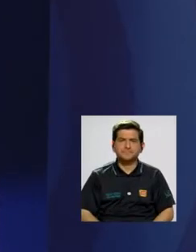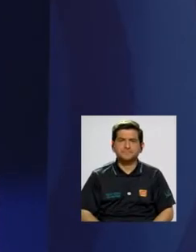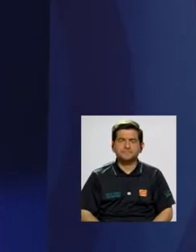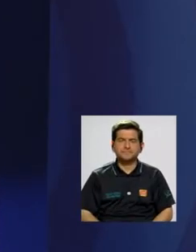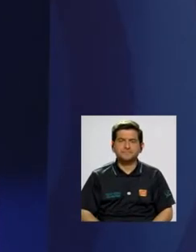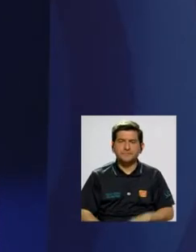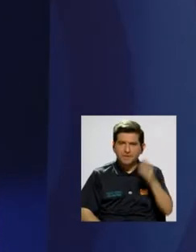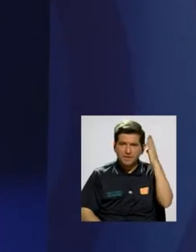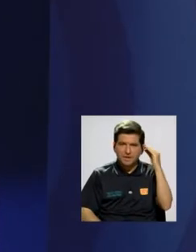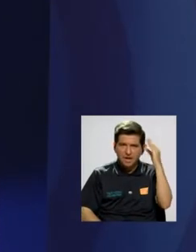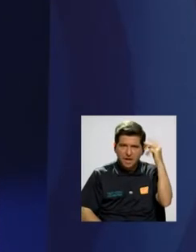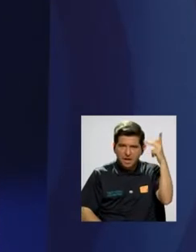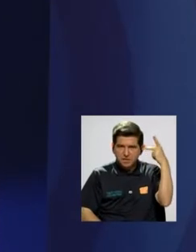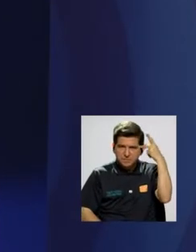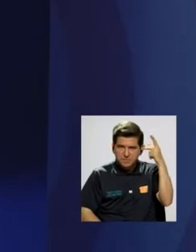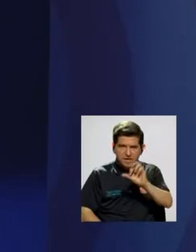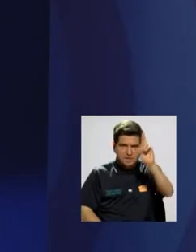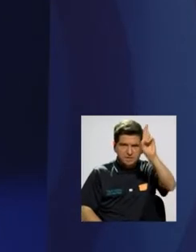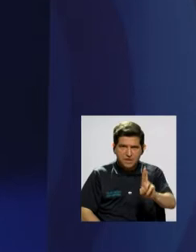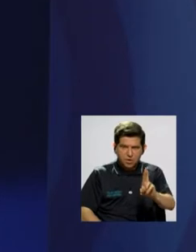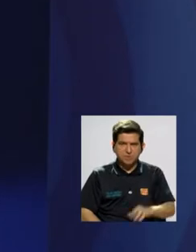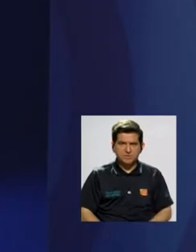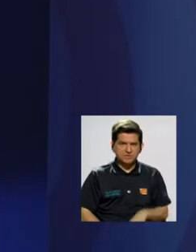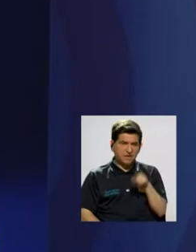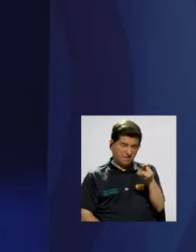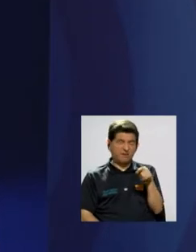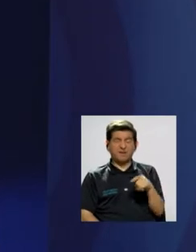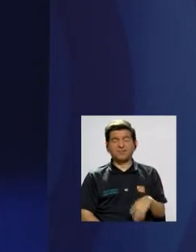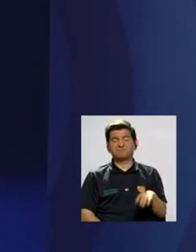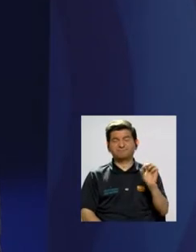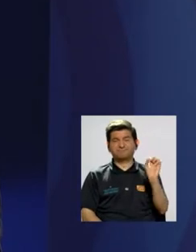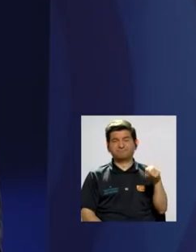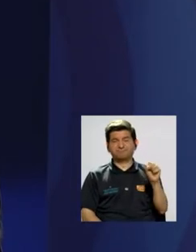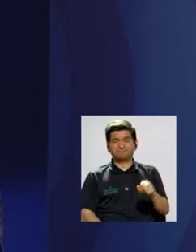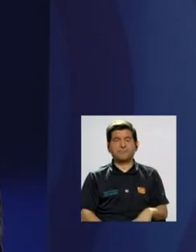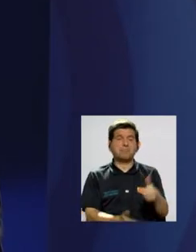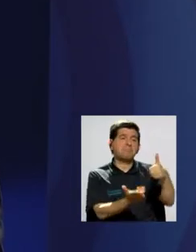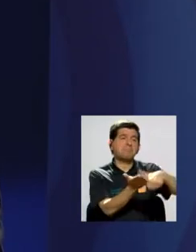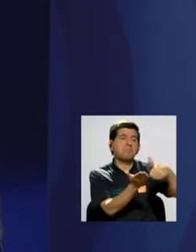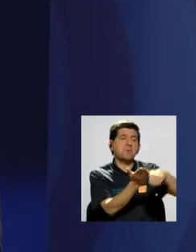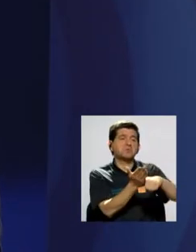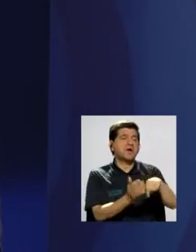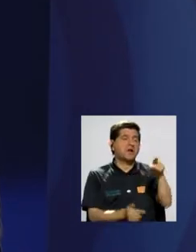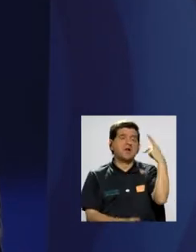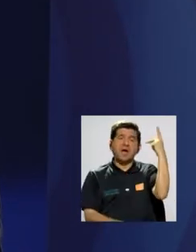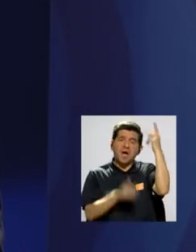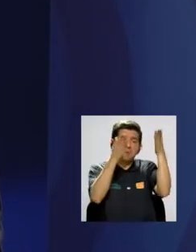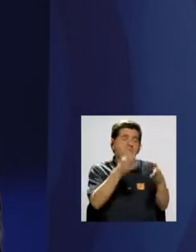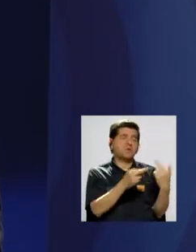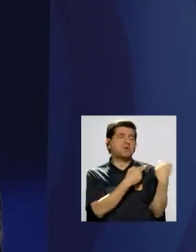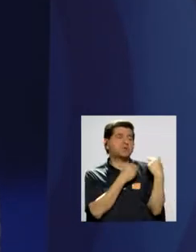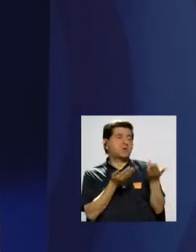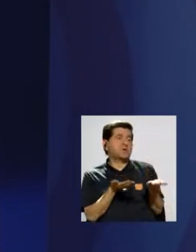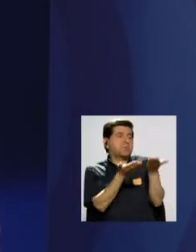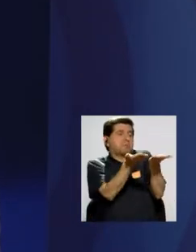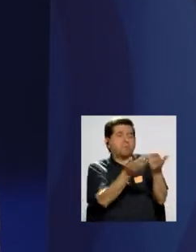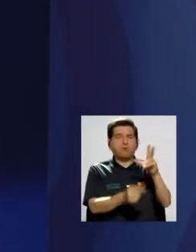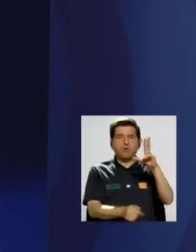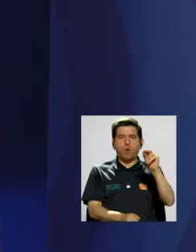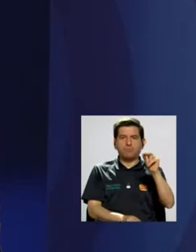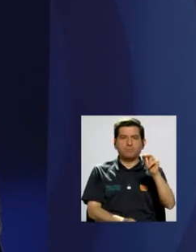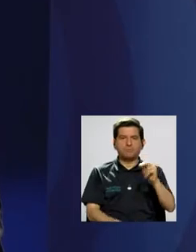la experiencia política reciente de Costa Rica ha pasado por ahí. Votamos y que se encarguen los políticos. No, esta es una etapa que requiere